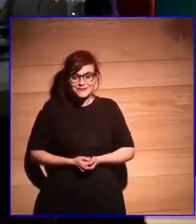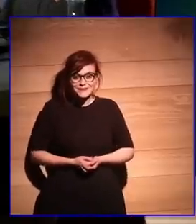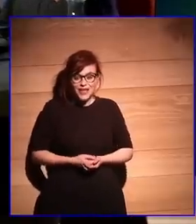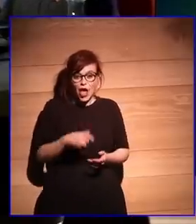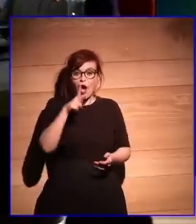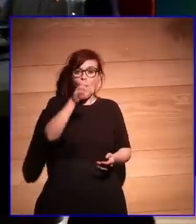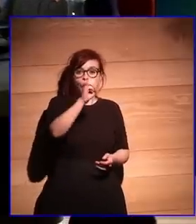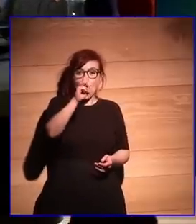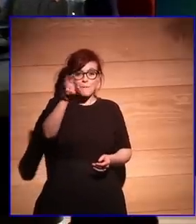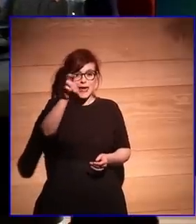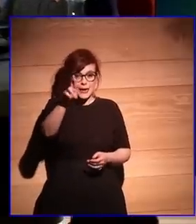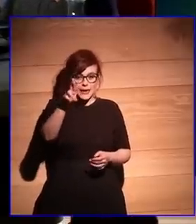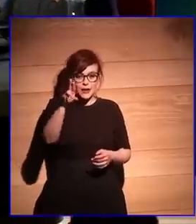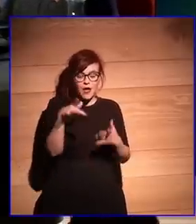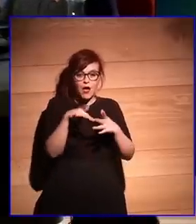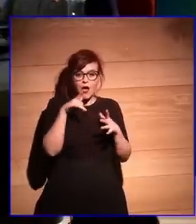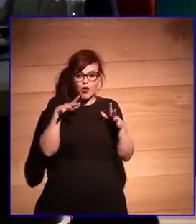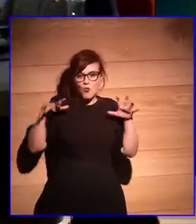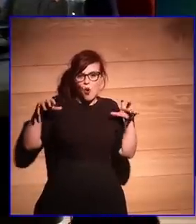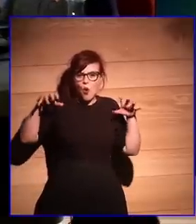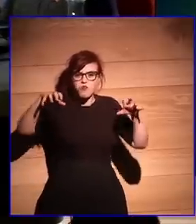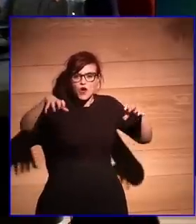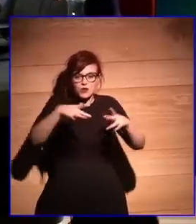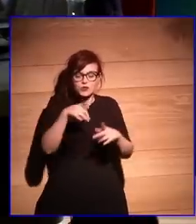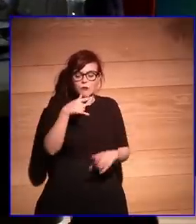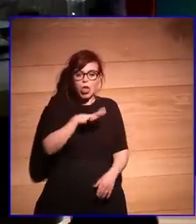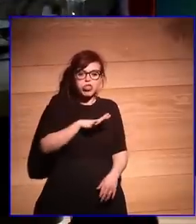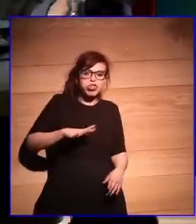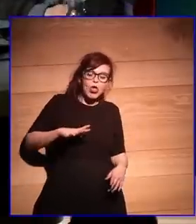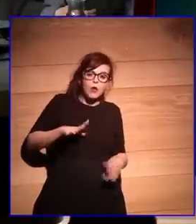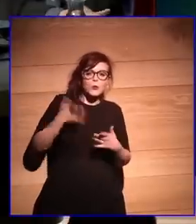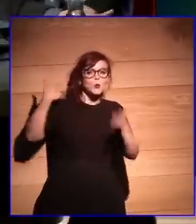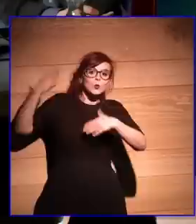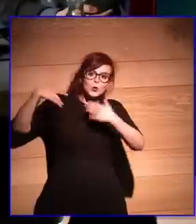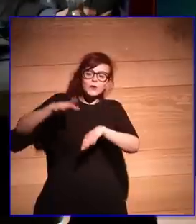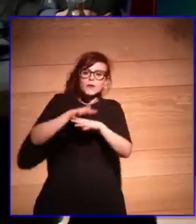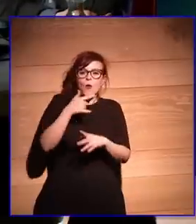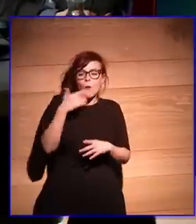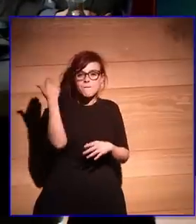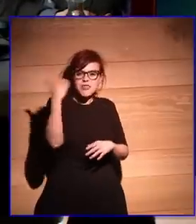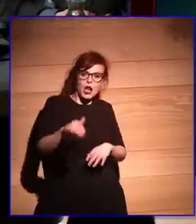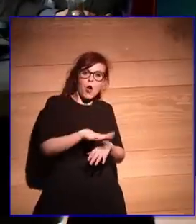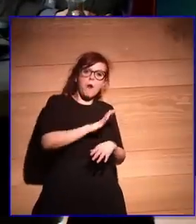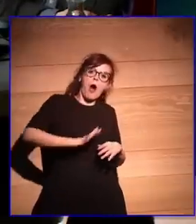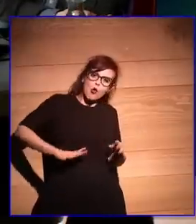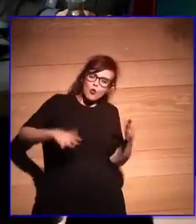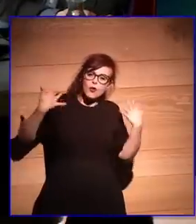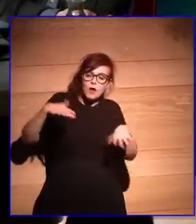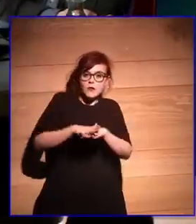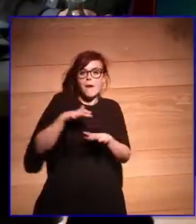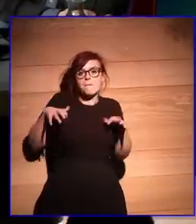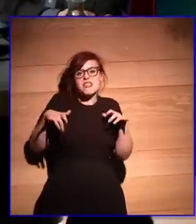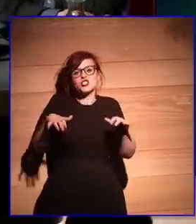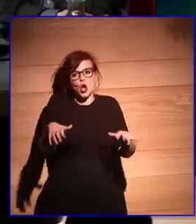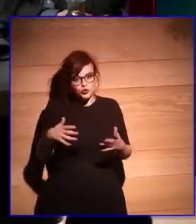Hopper, básicamente es un perezoso. Es un perezoso que... Hombre, te has tenido que ir lejos para encontrar un villano perezoso, ¿eh? A bichos.